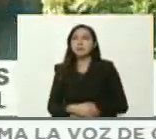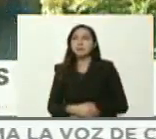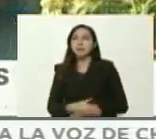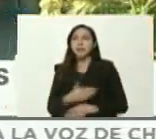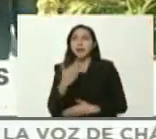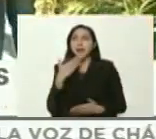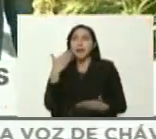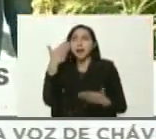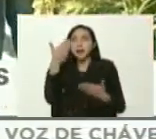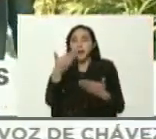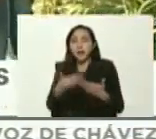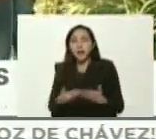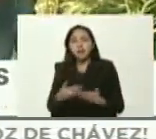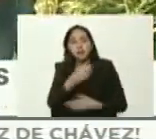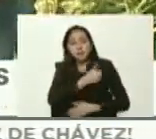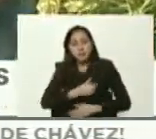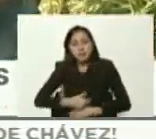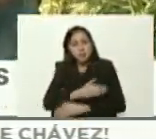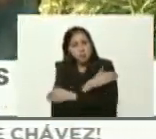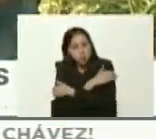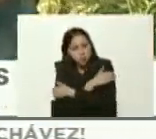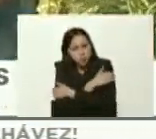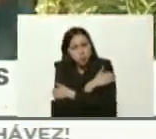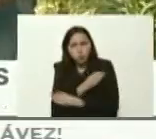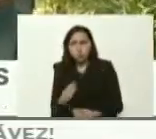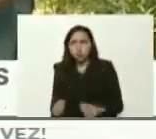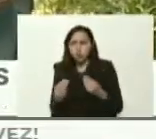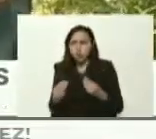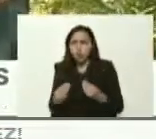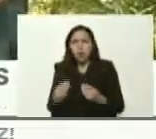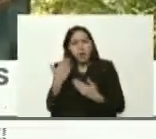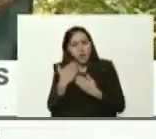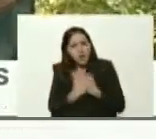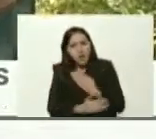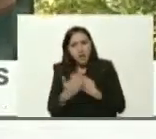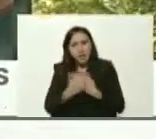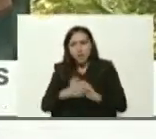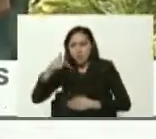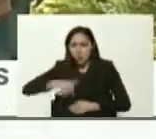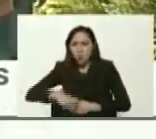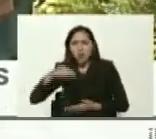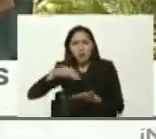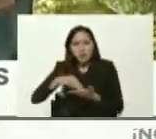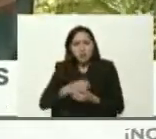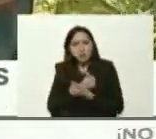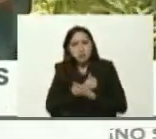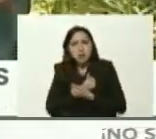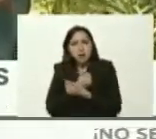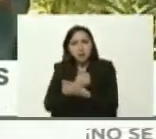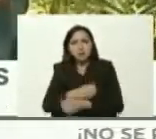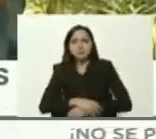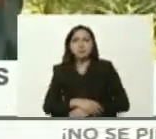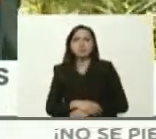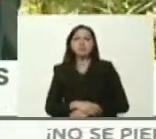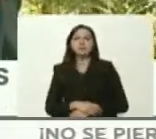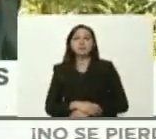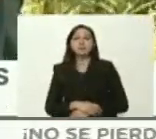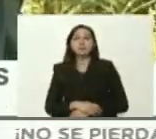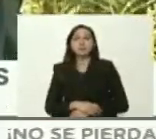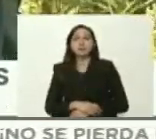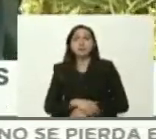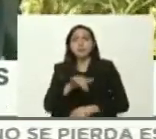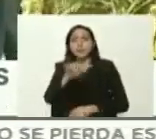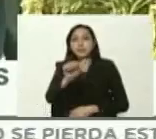Gracias, presidente. Un abrazo inmenso, lleno de cariño desde esta tierra que lo ama. San Francisco de